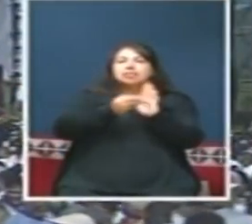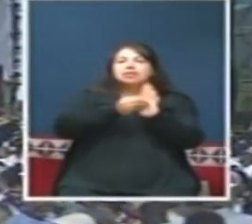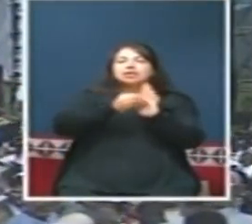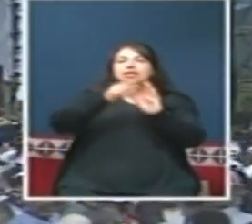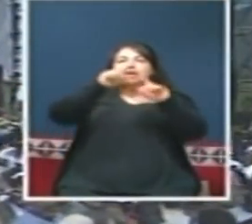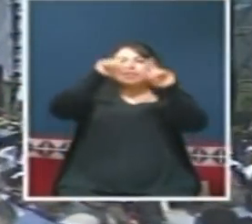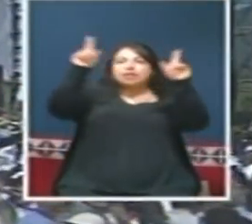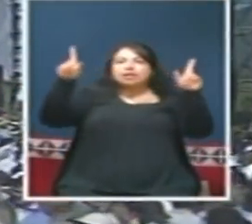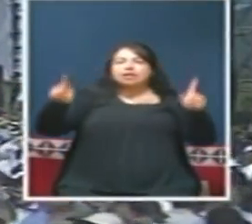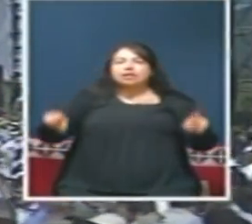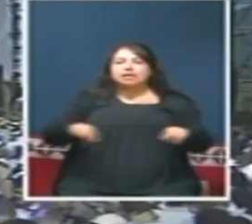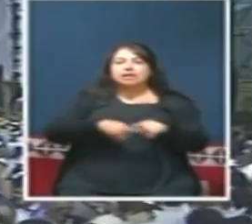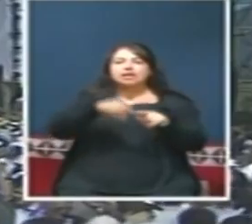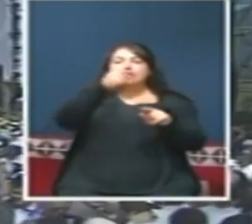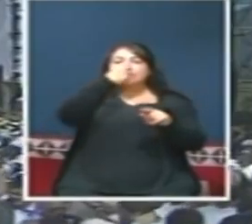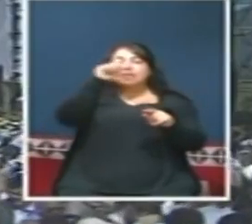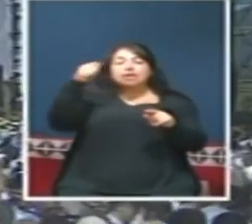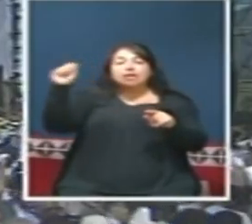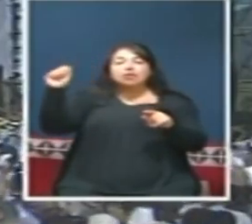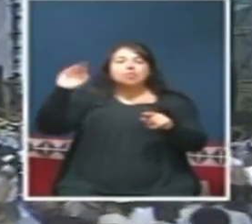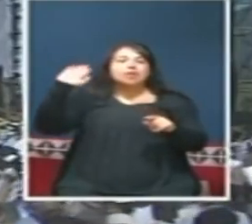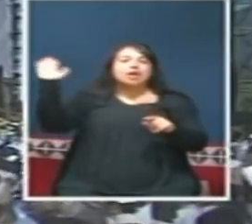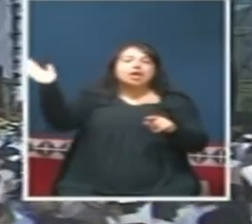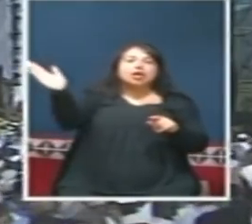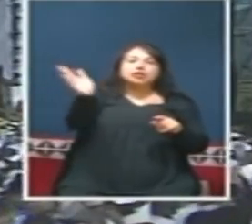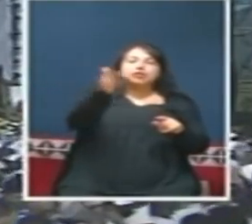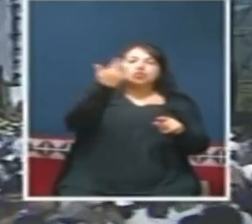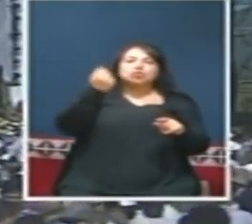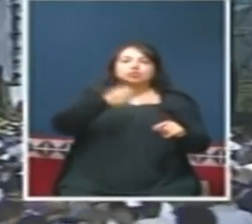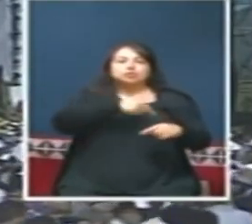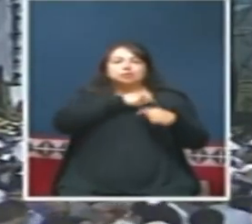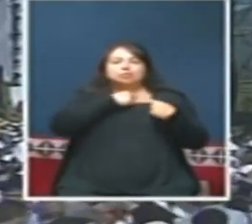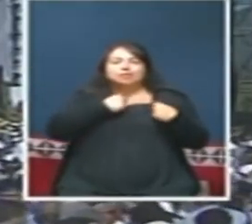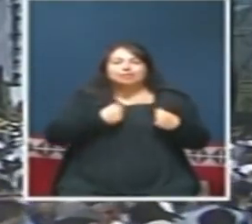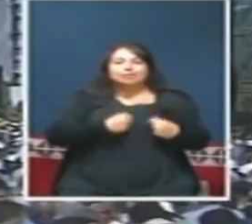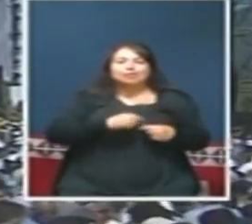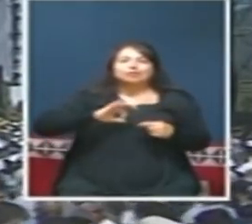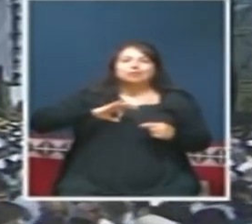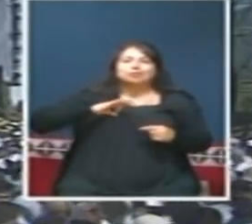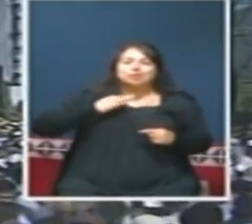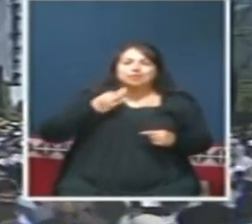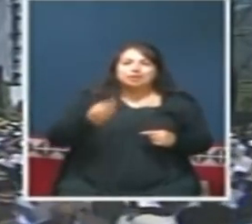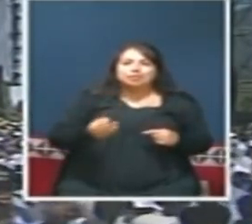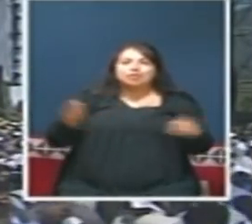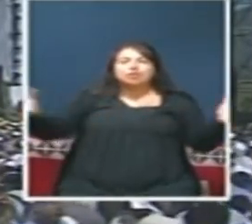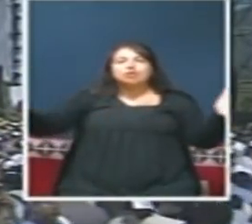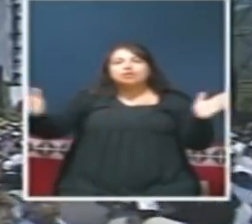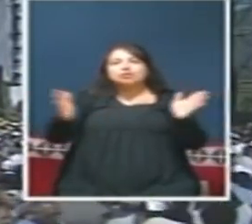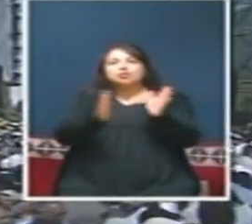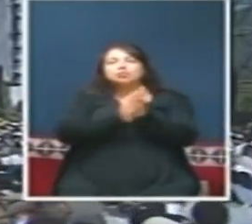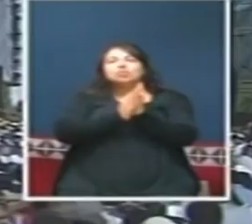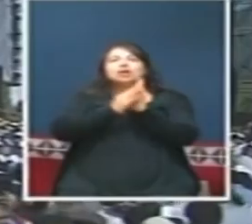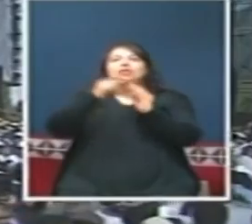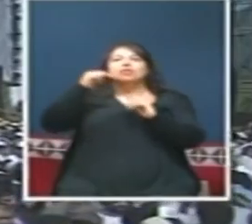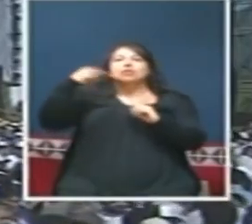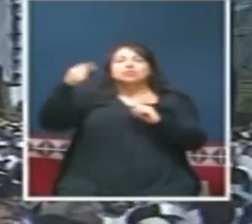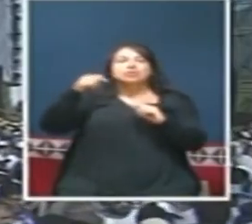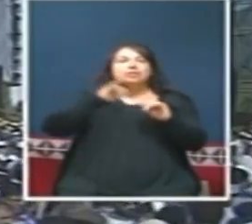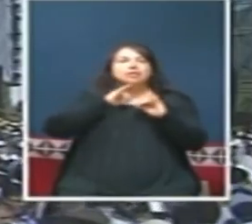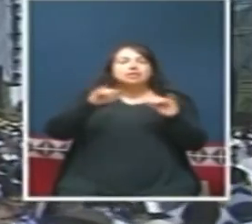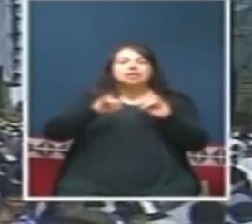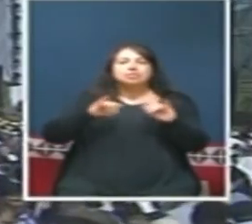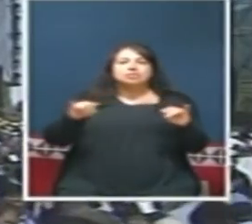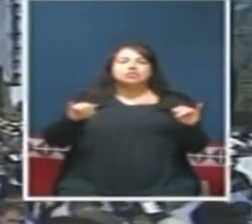Para la historia de la Iglesia, sino para todos los que hemos formado parte hoy y los que se han sumado a nuestra transmisión. Silvana, Oscar. Así